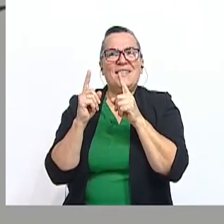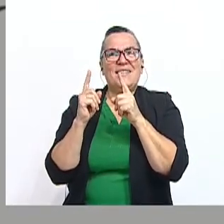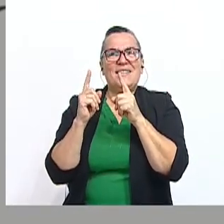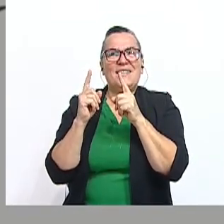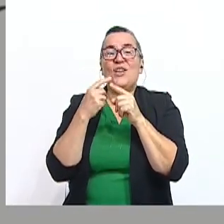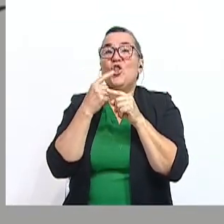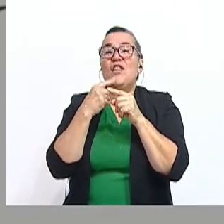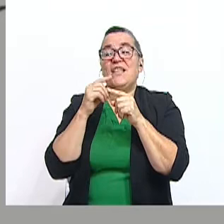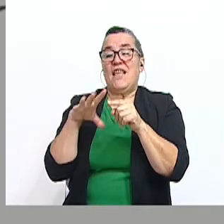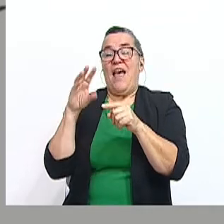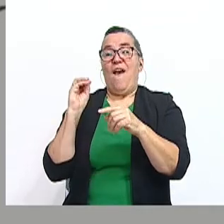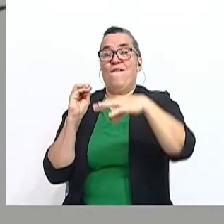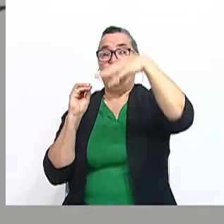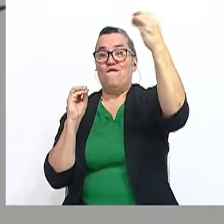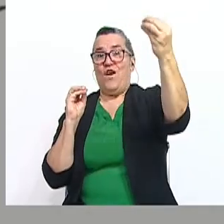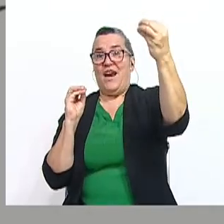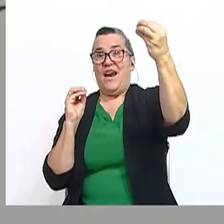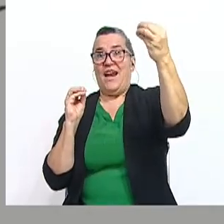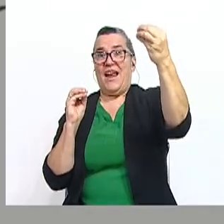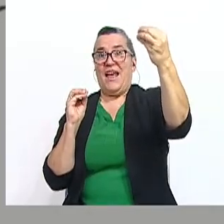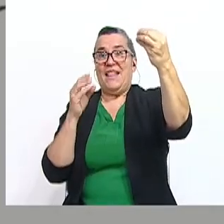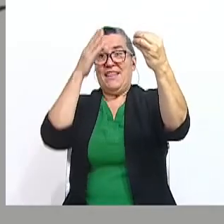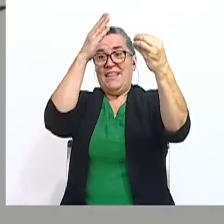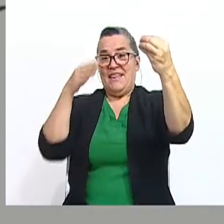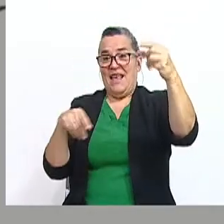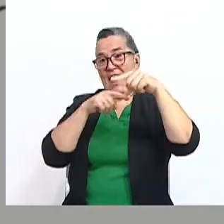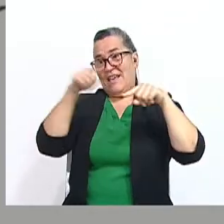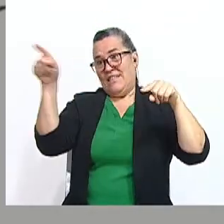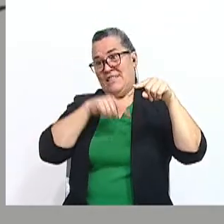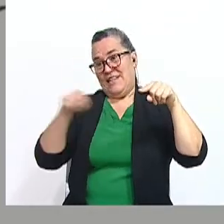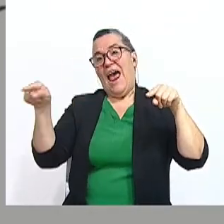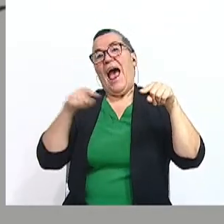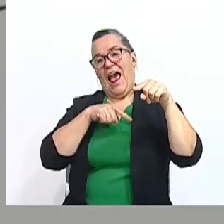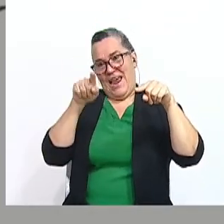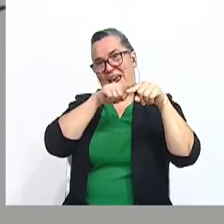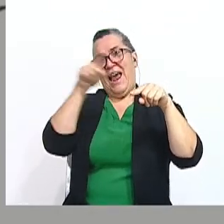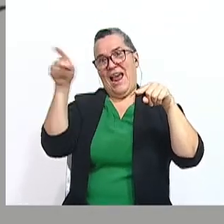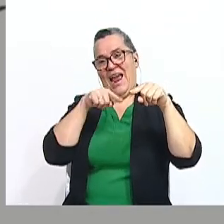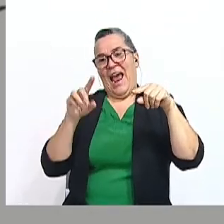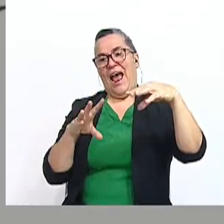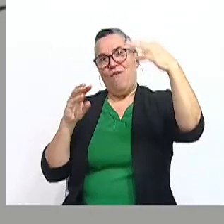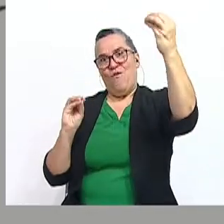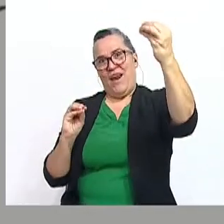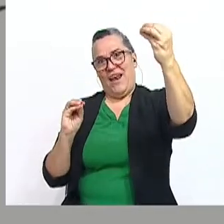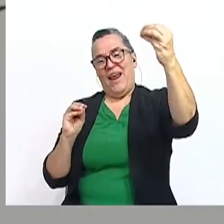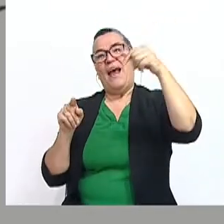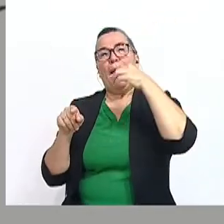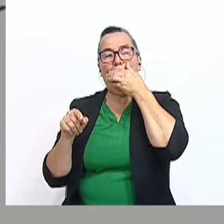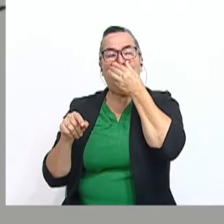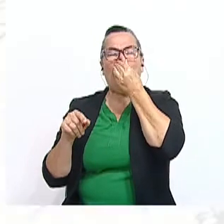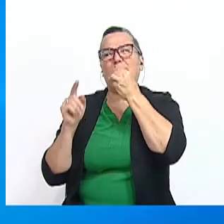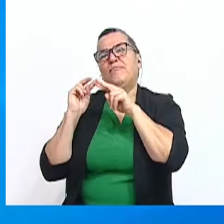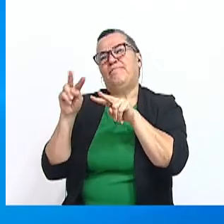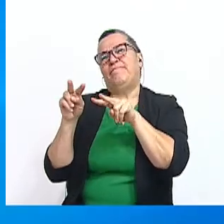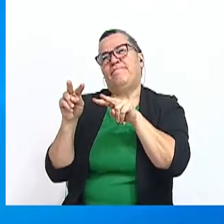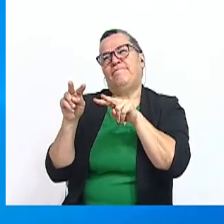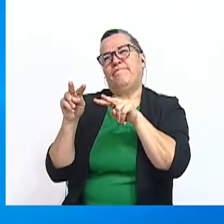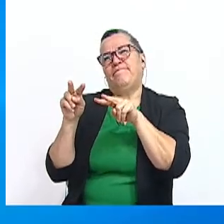la palabra lo dice, externa de las rectas paralelas. ¿Vamos bien? ¿Sí? Ok. Entonces, vean